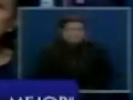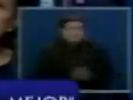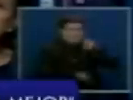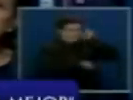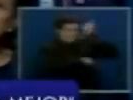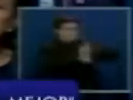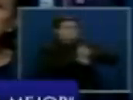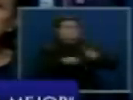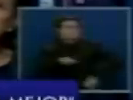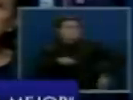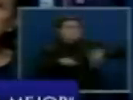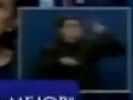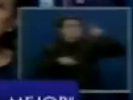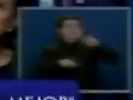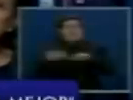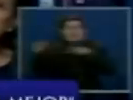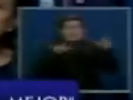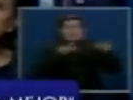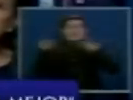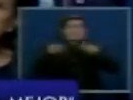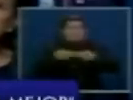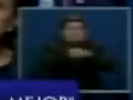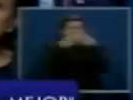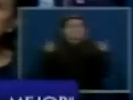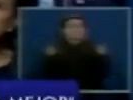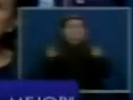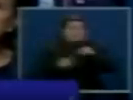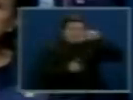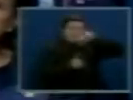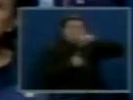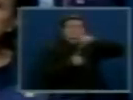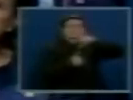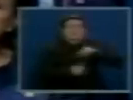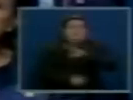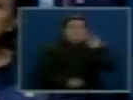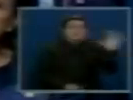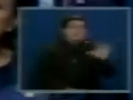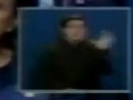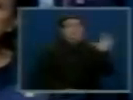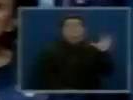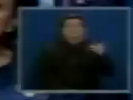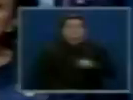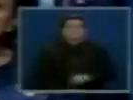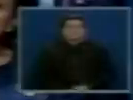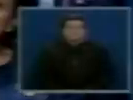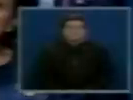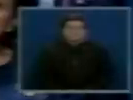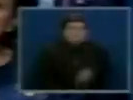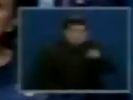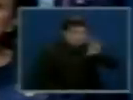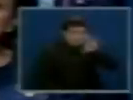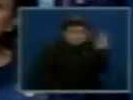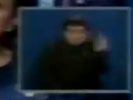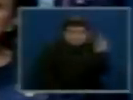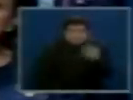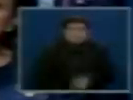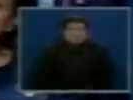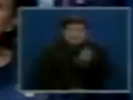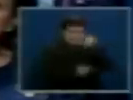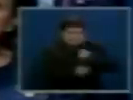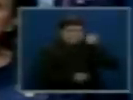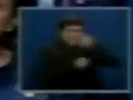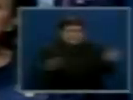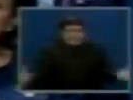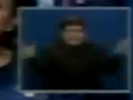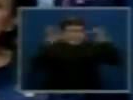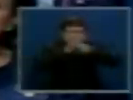con ventaja en los mercados regionales centroamericanos y caribeños. En ese sentido, el trabajo conjunto